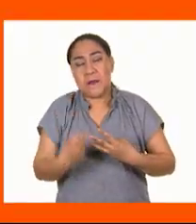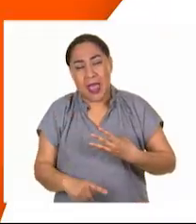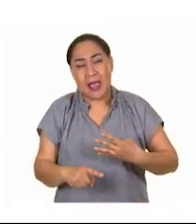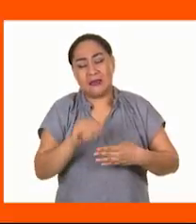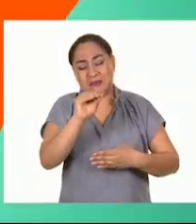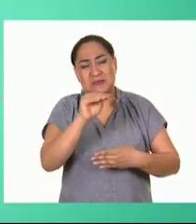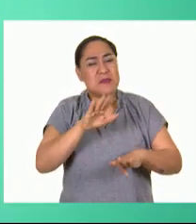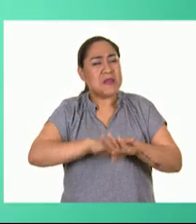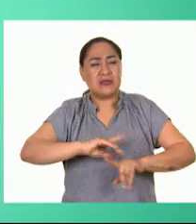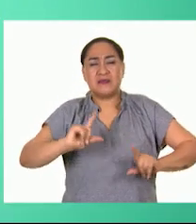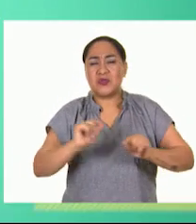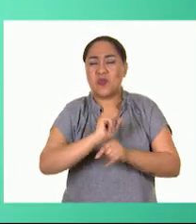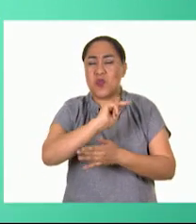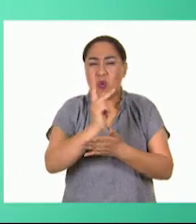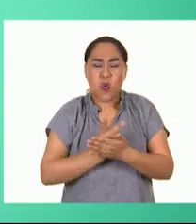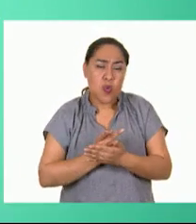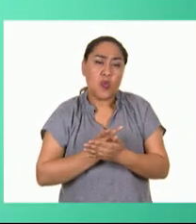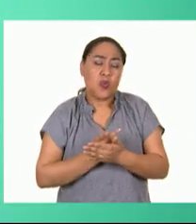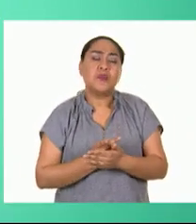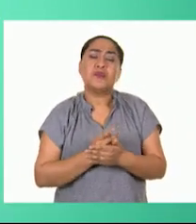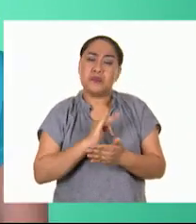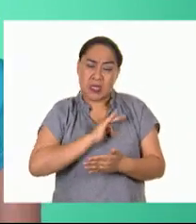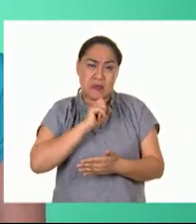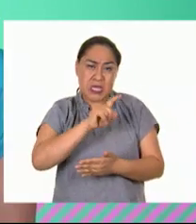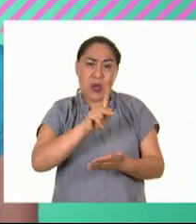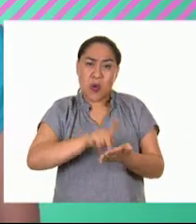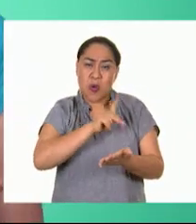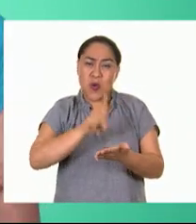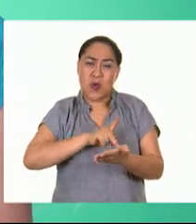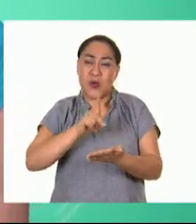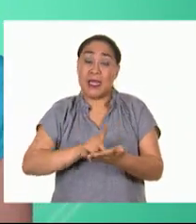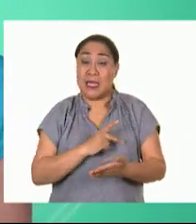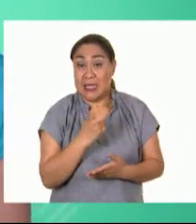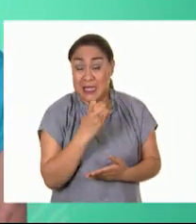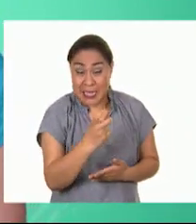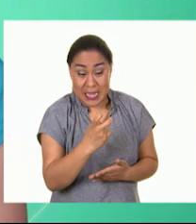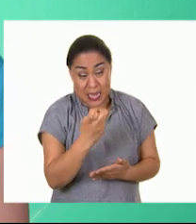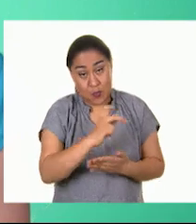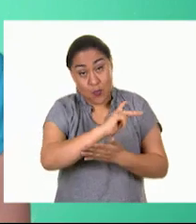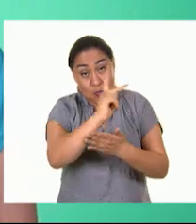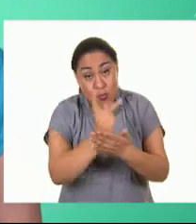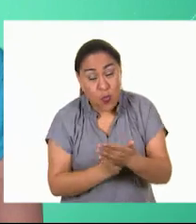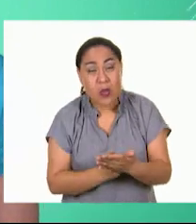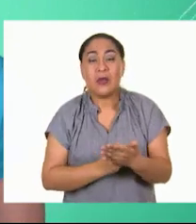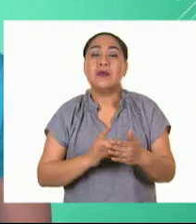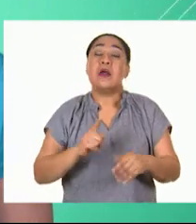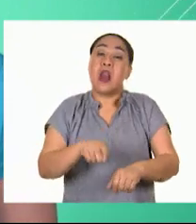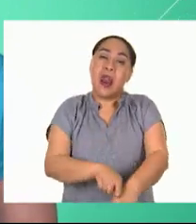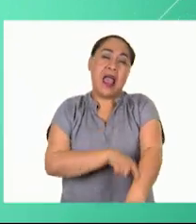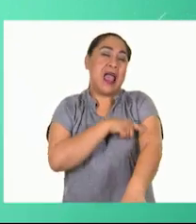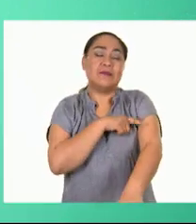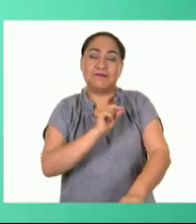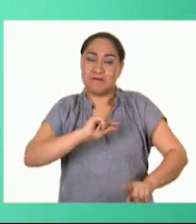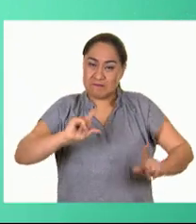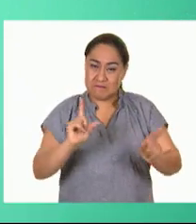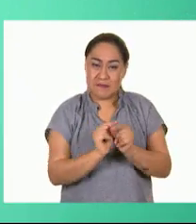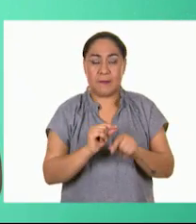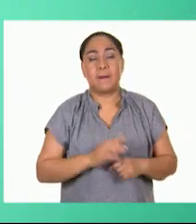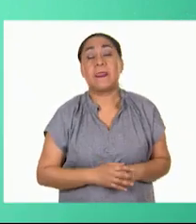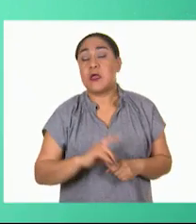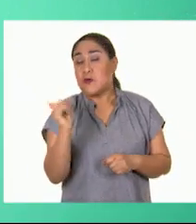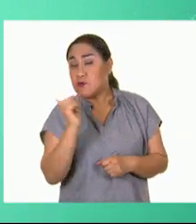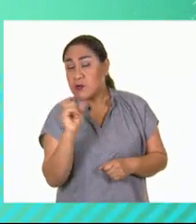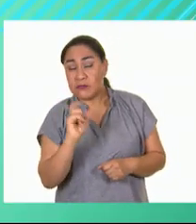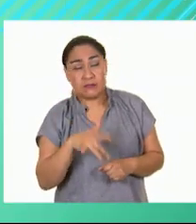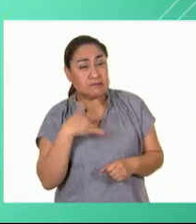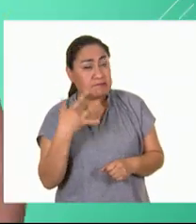un mini programa que puede usarse una y otra vez. Esto hace que nuestra programación sea menos larga y compleja. Cuando identificamos